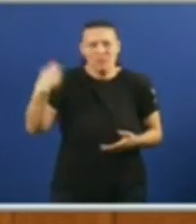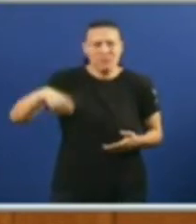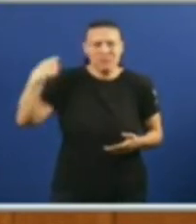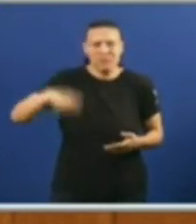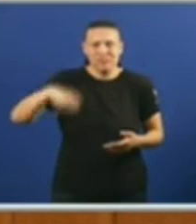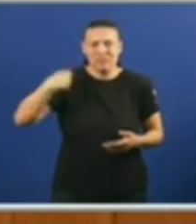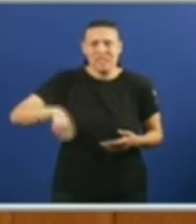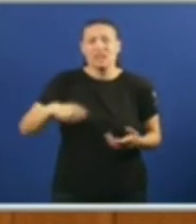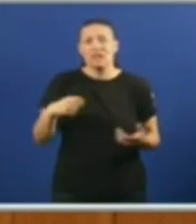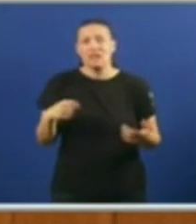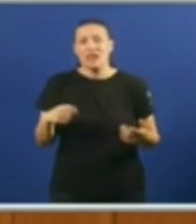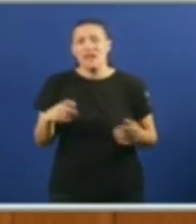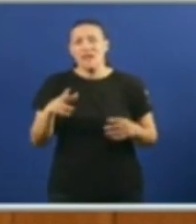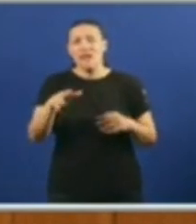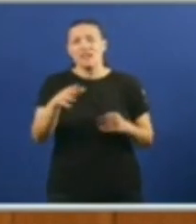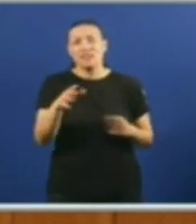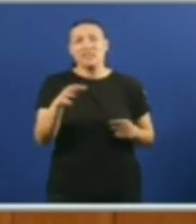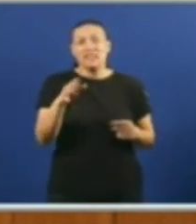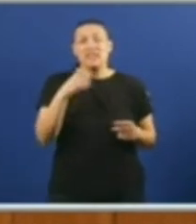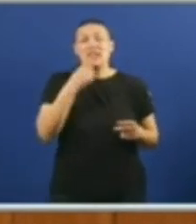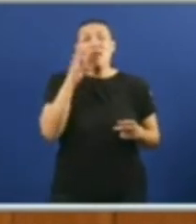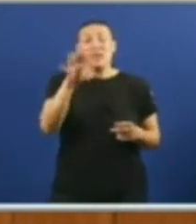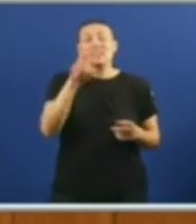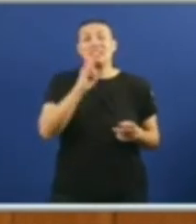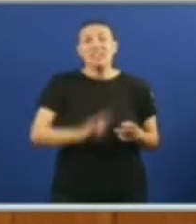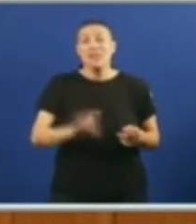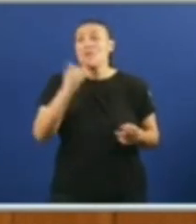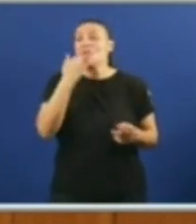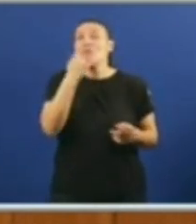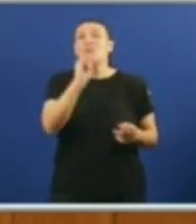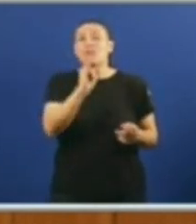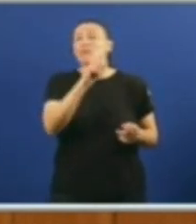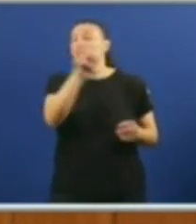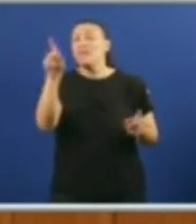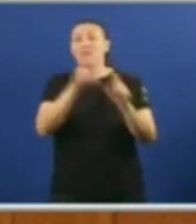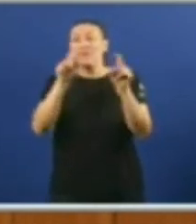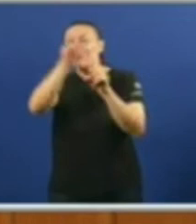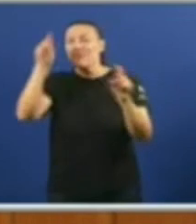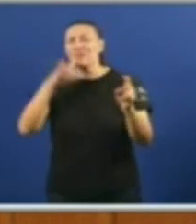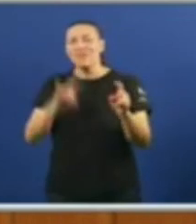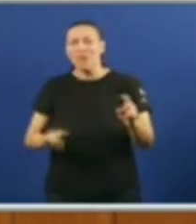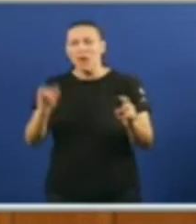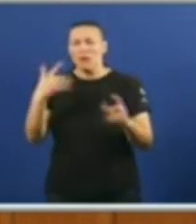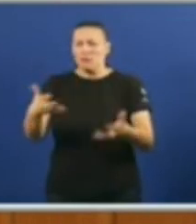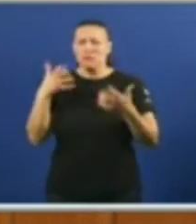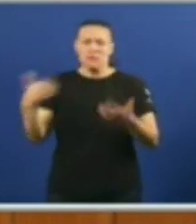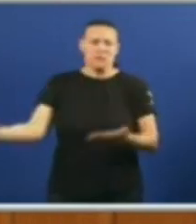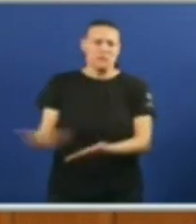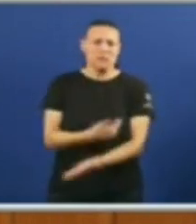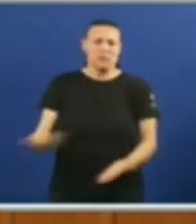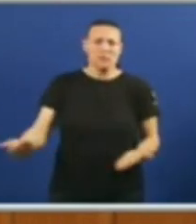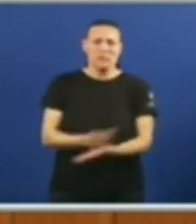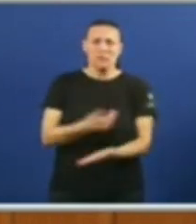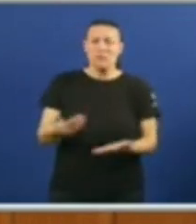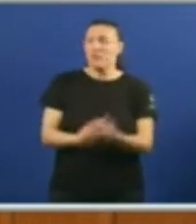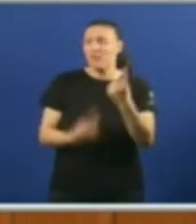alto e que, por tanto, nun país que produce electricidade, cando as eléctricas teñen beneficios escandalosos, temos a xente